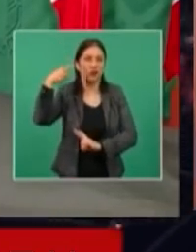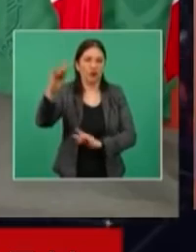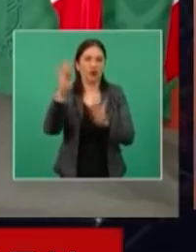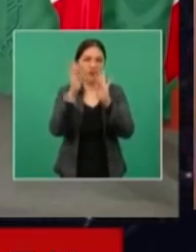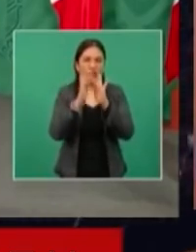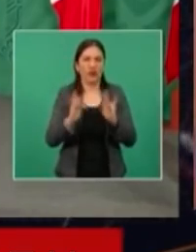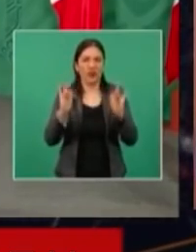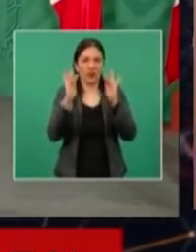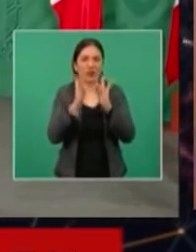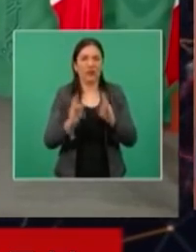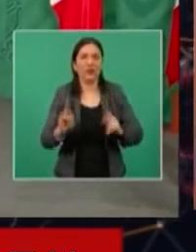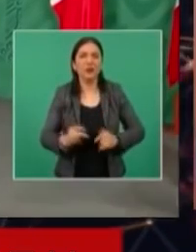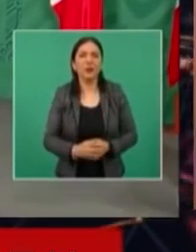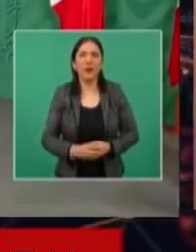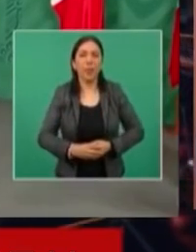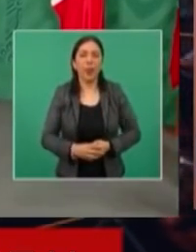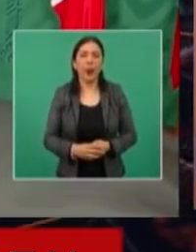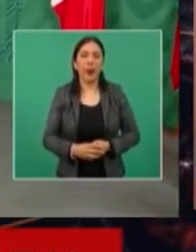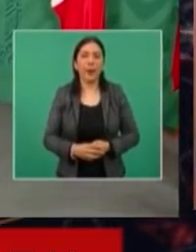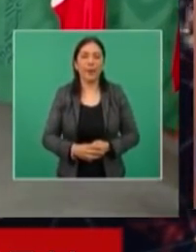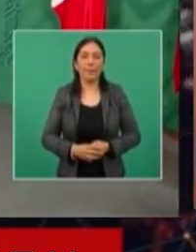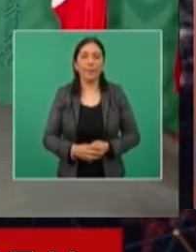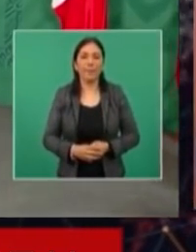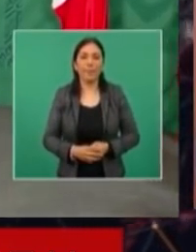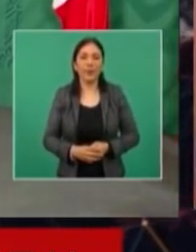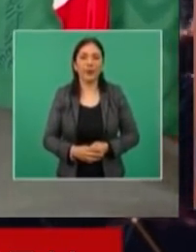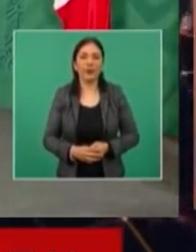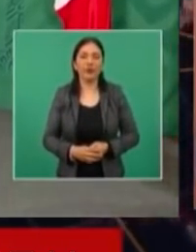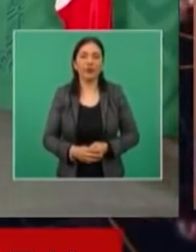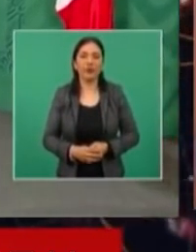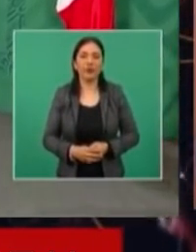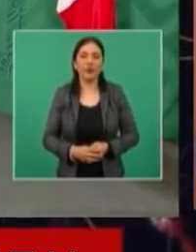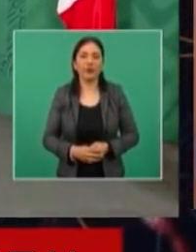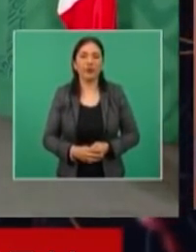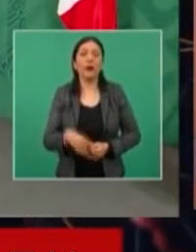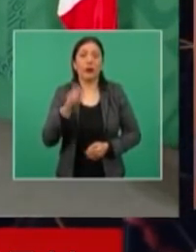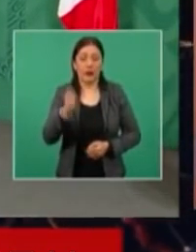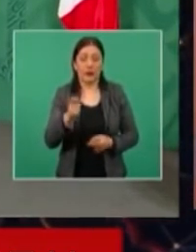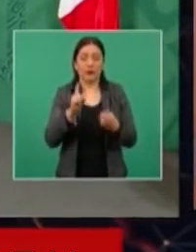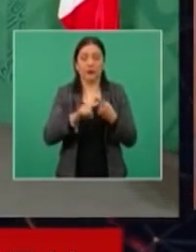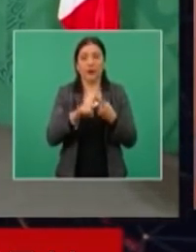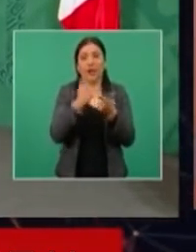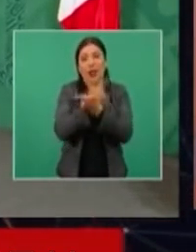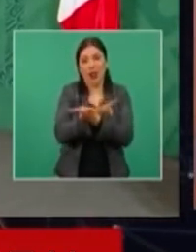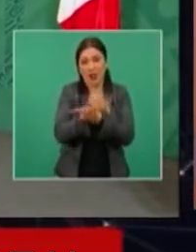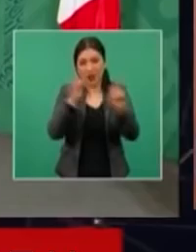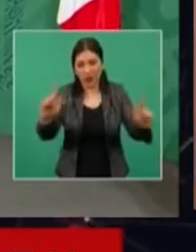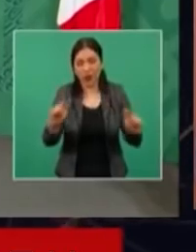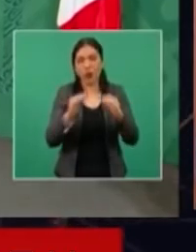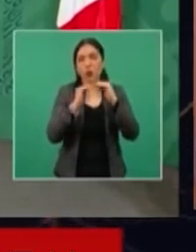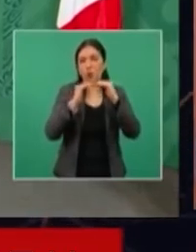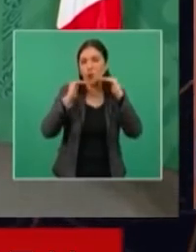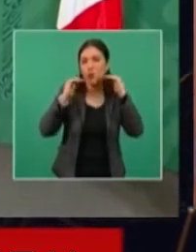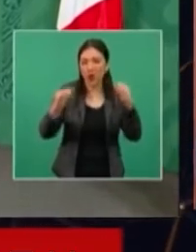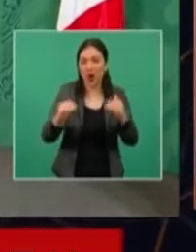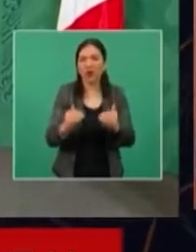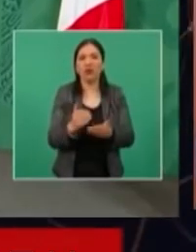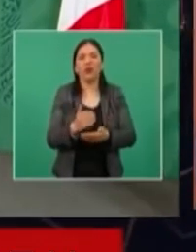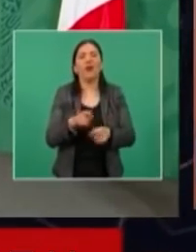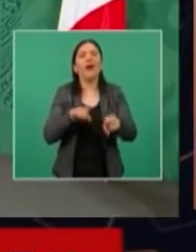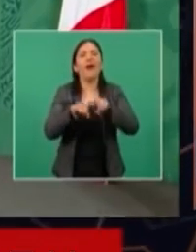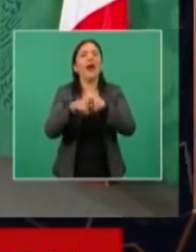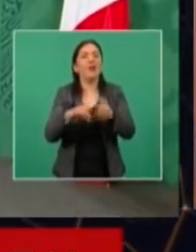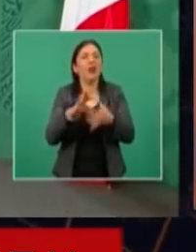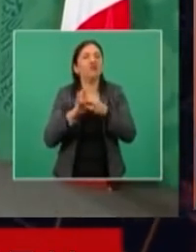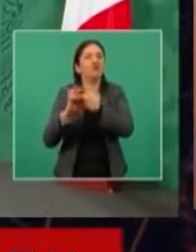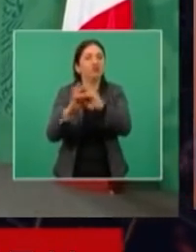bueno, ya están en camino sin retorno, ya están en callejones sin salida y ahora tenemos que buscar